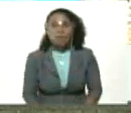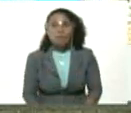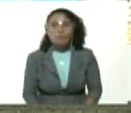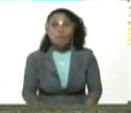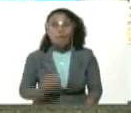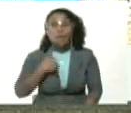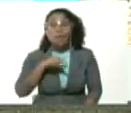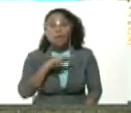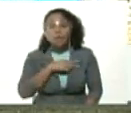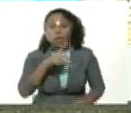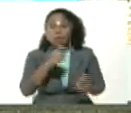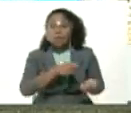Nosotros le llevamos el mercado